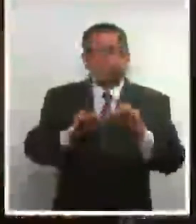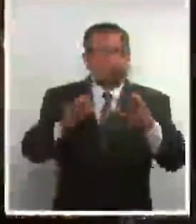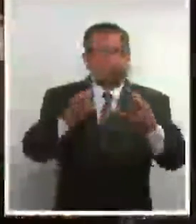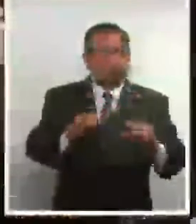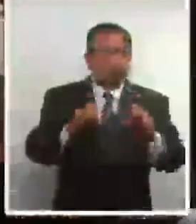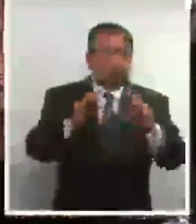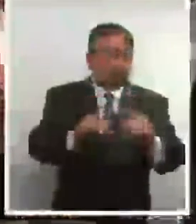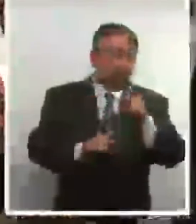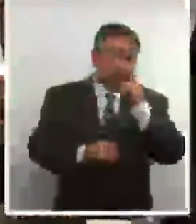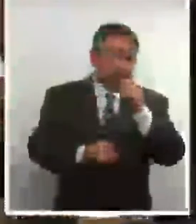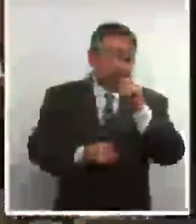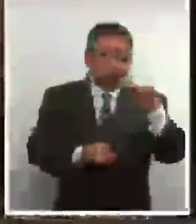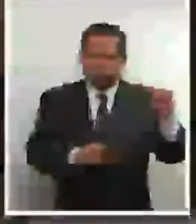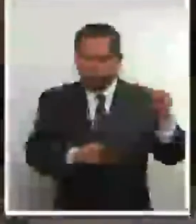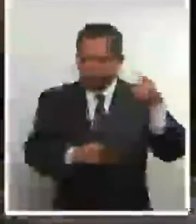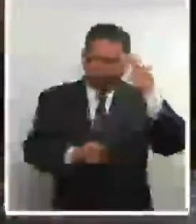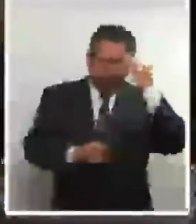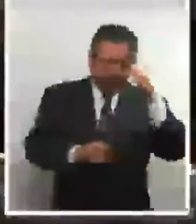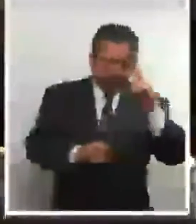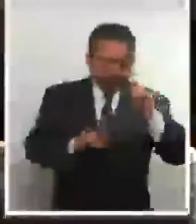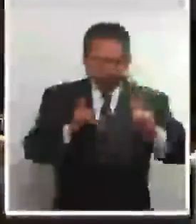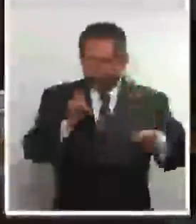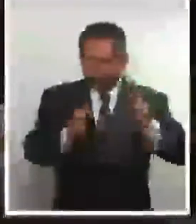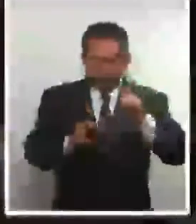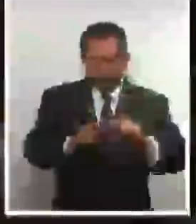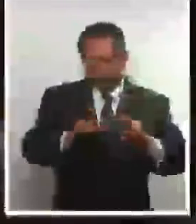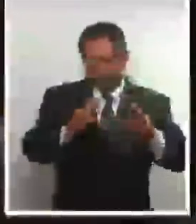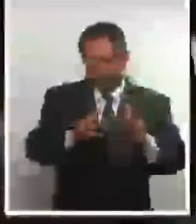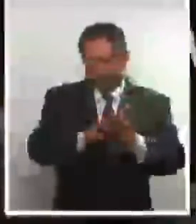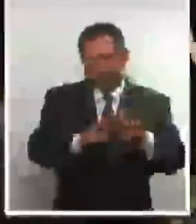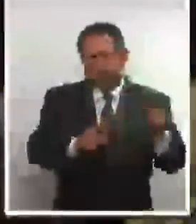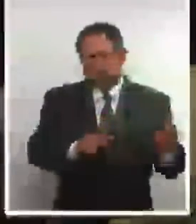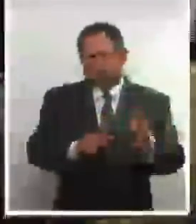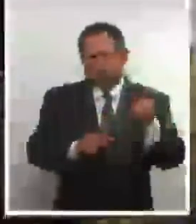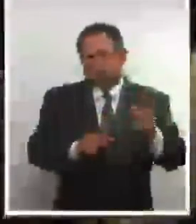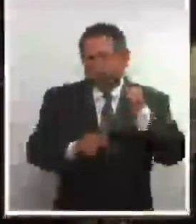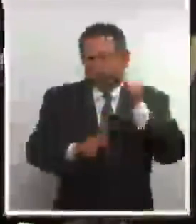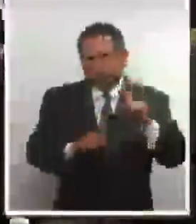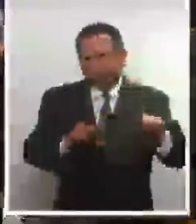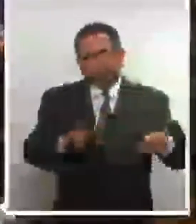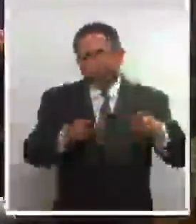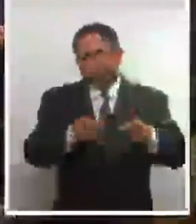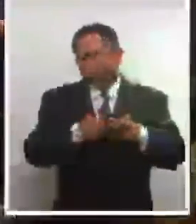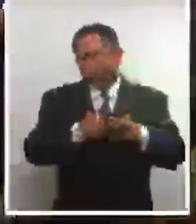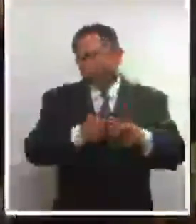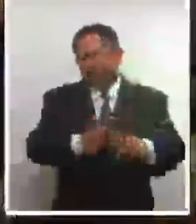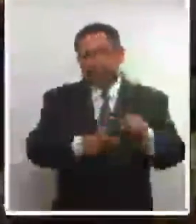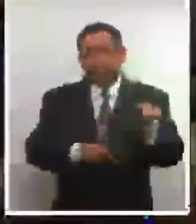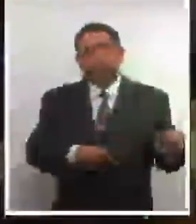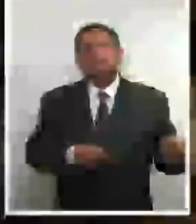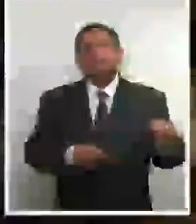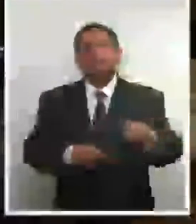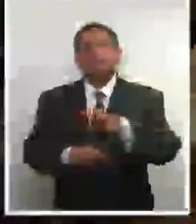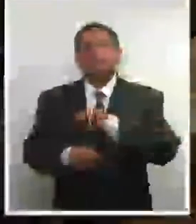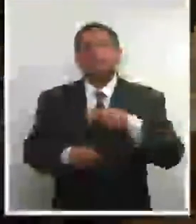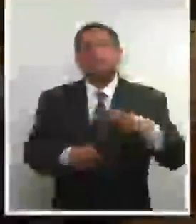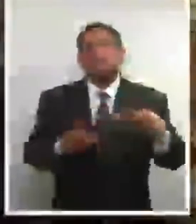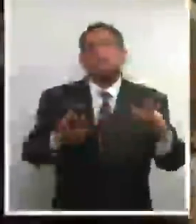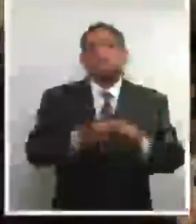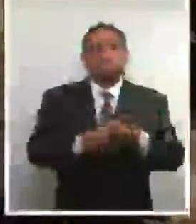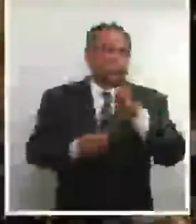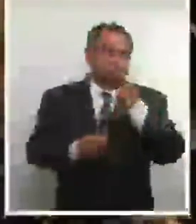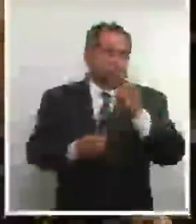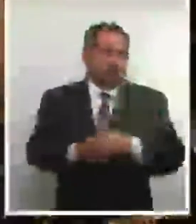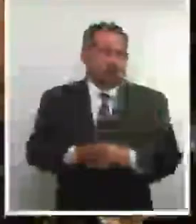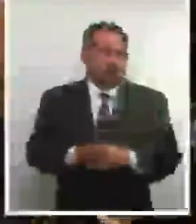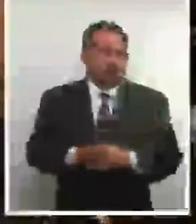policial, técnica y superior que contemple la capacitación permanente de los miembros de las corporaciones policíacas.